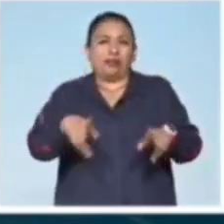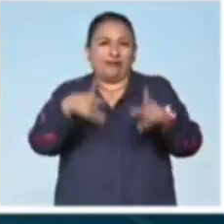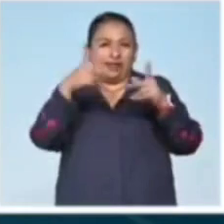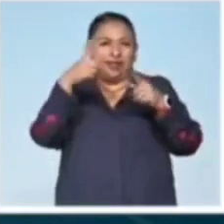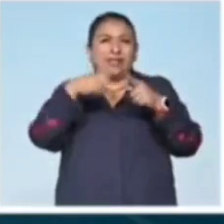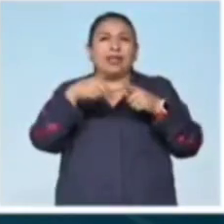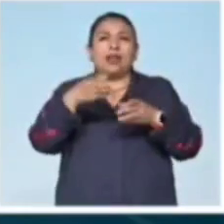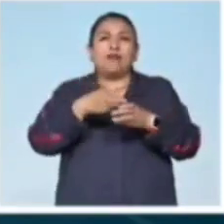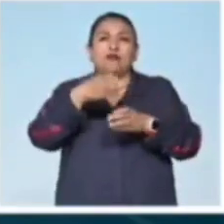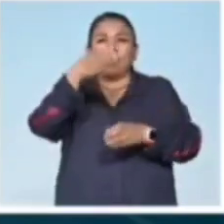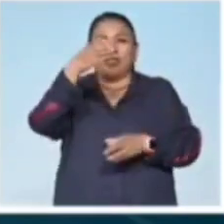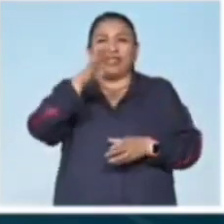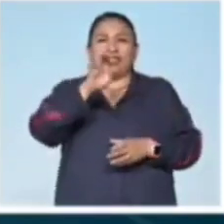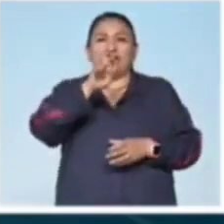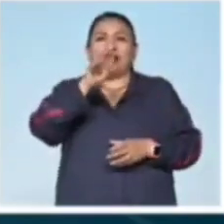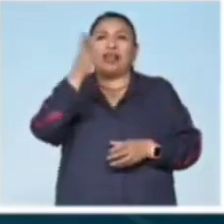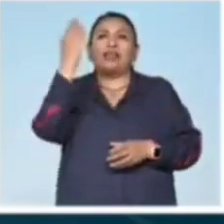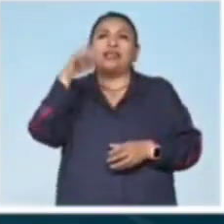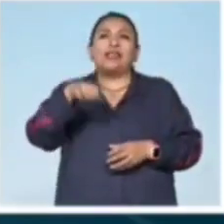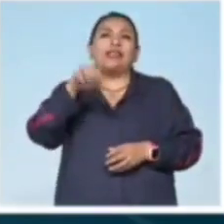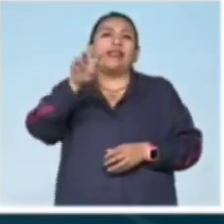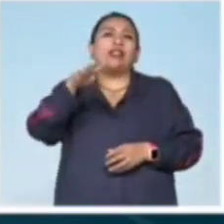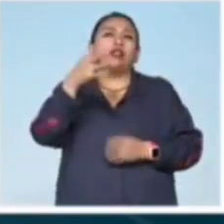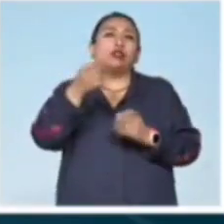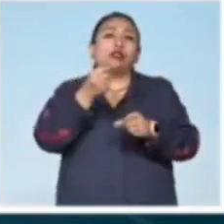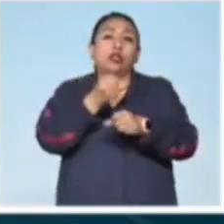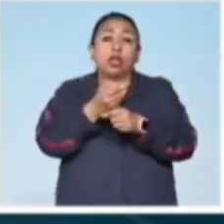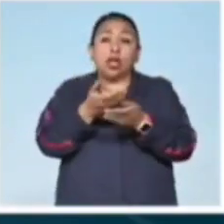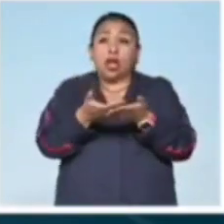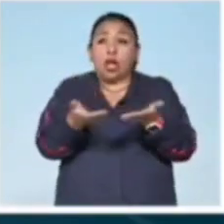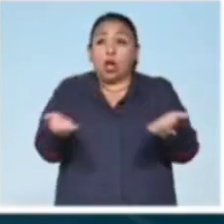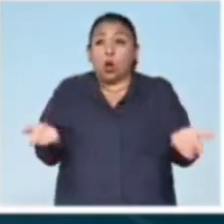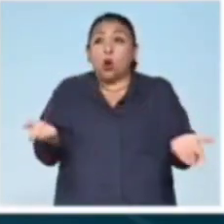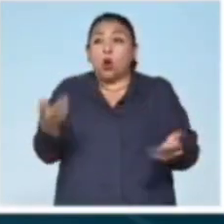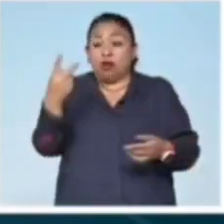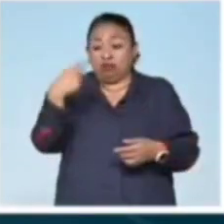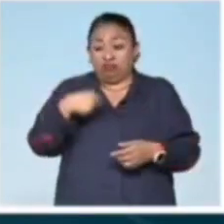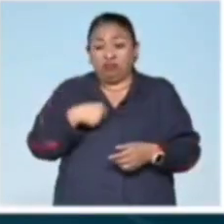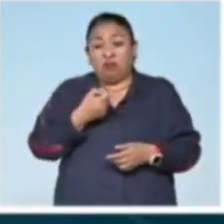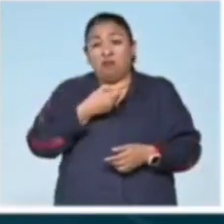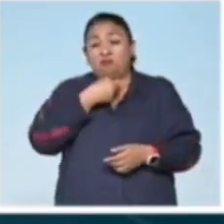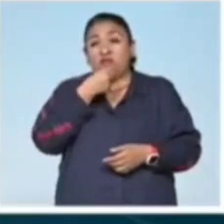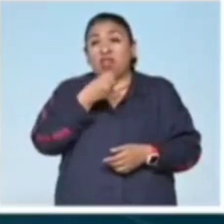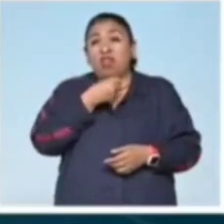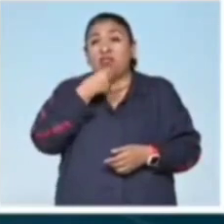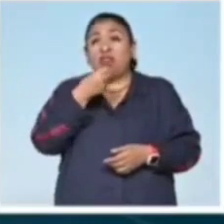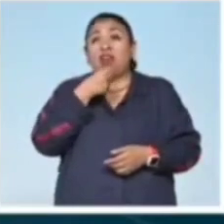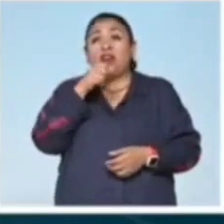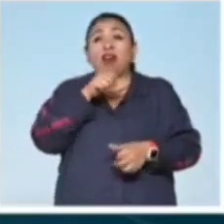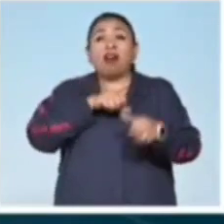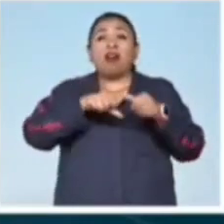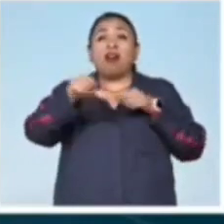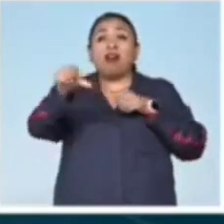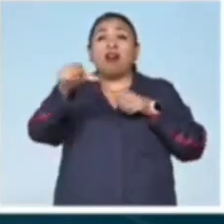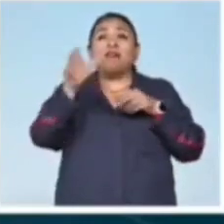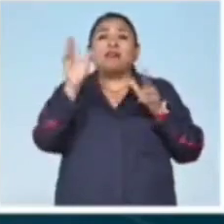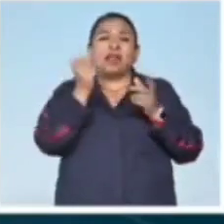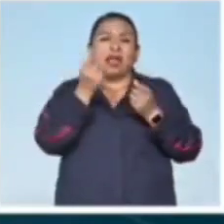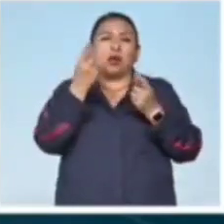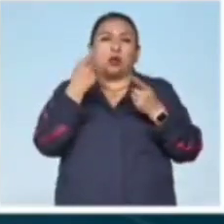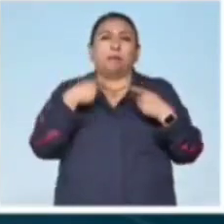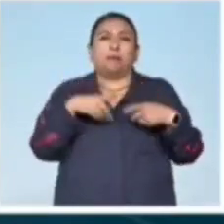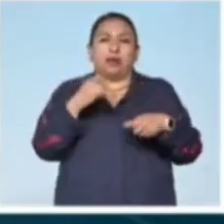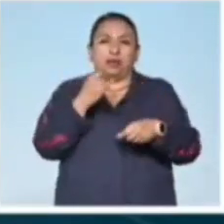por una botella de Bacardí cuando tenía 14 años y que ahora, al verse vieja, enrola a su sustituta. Son algunos